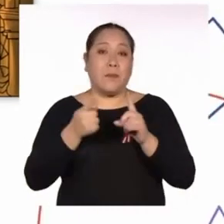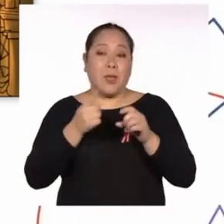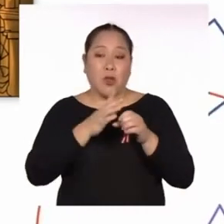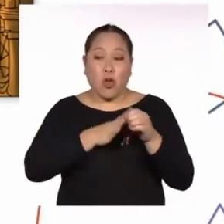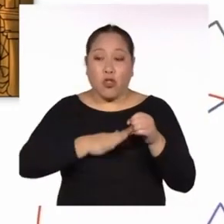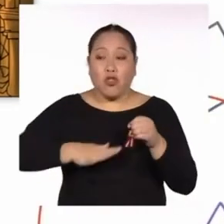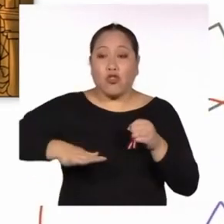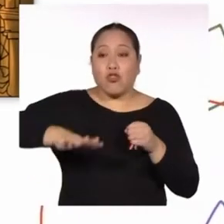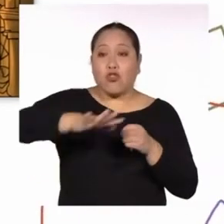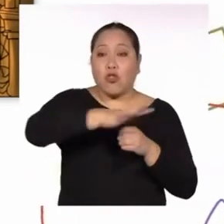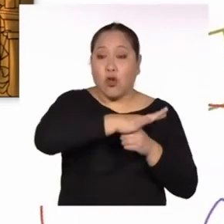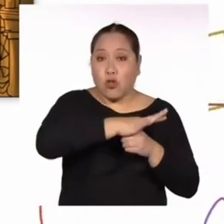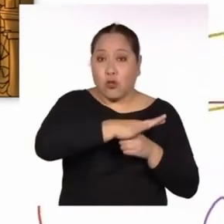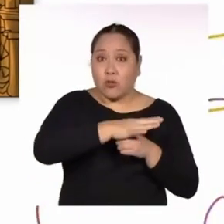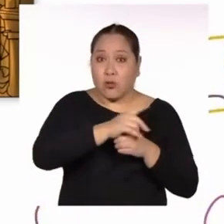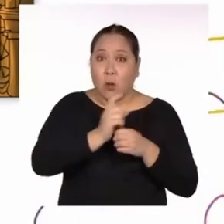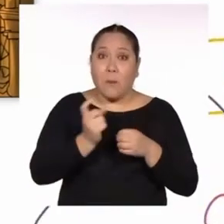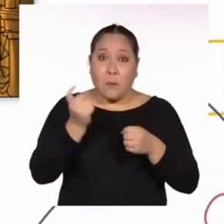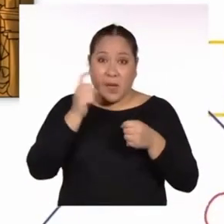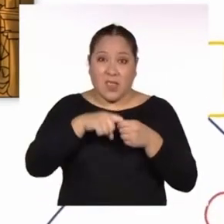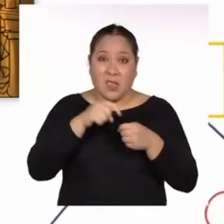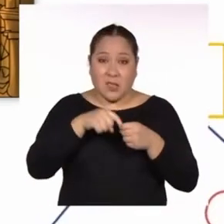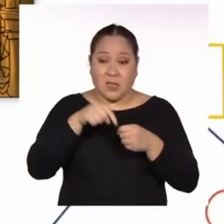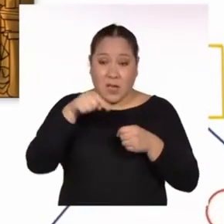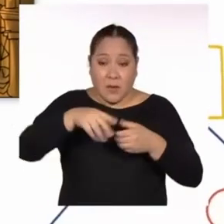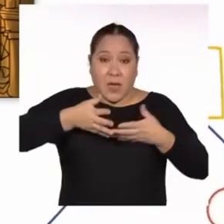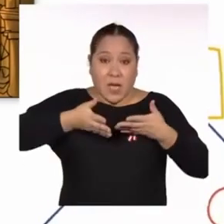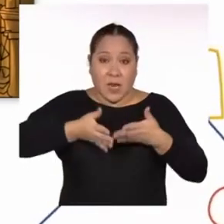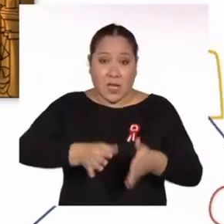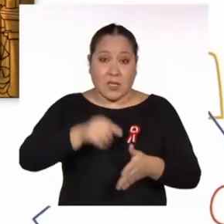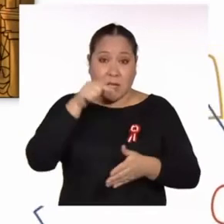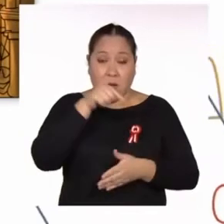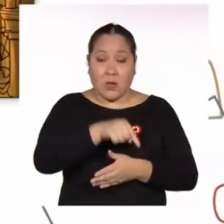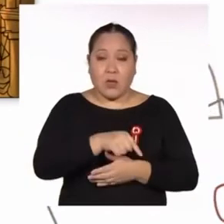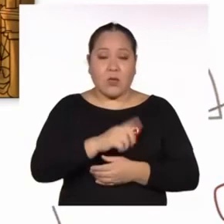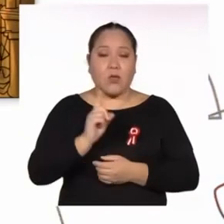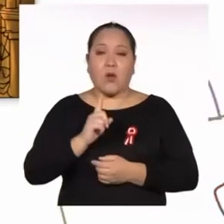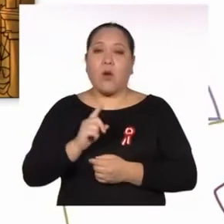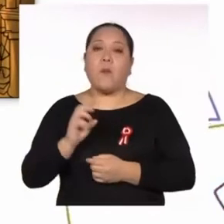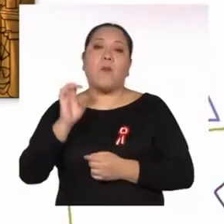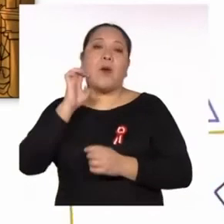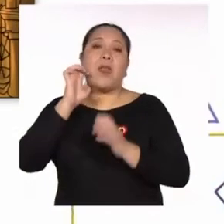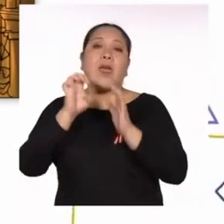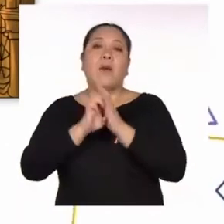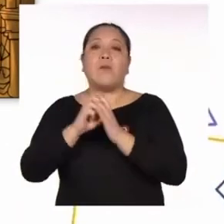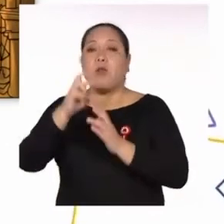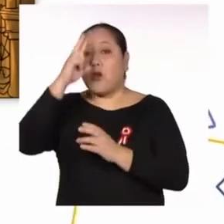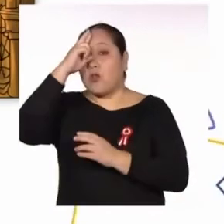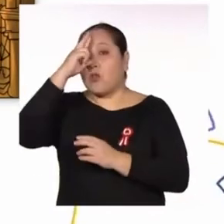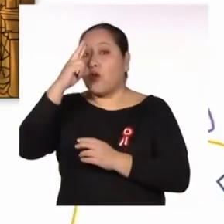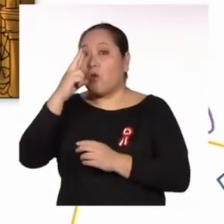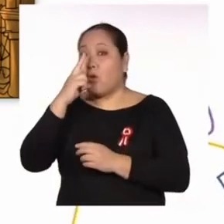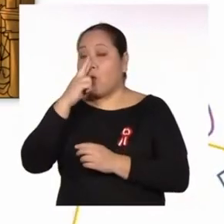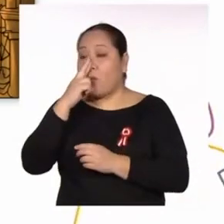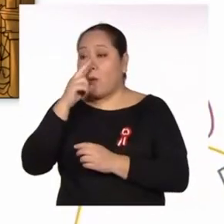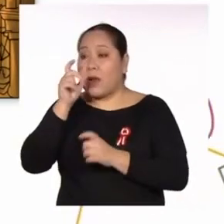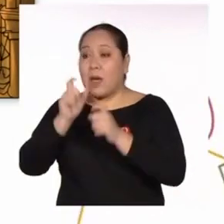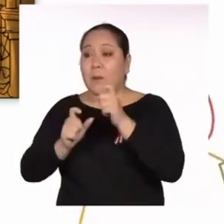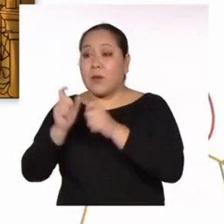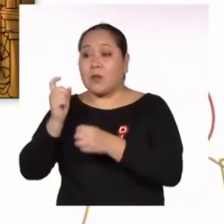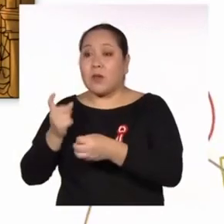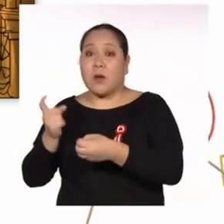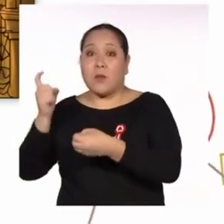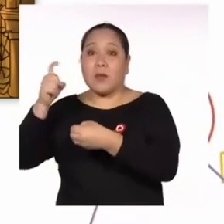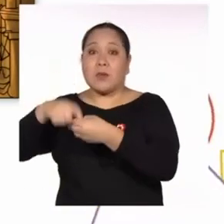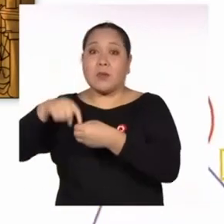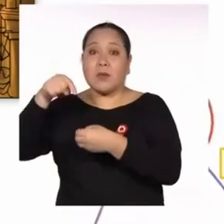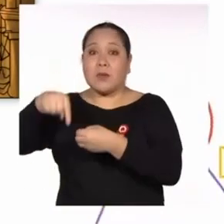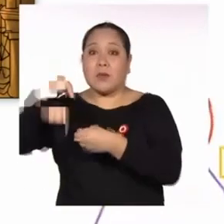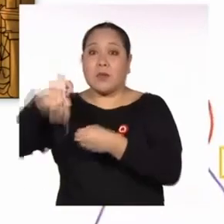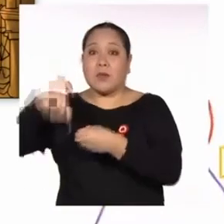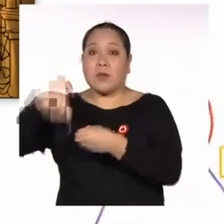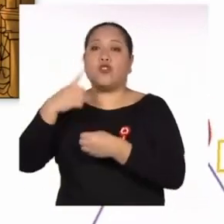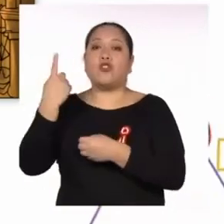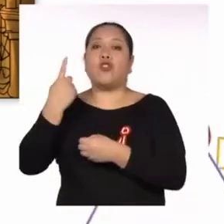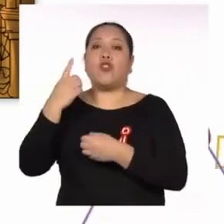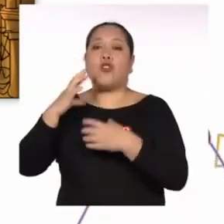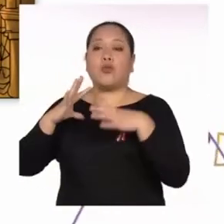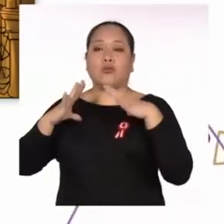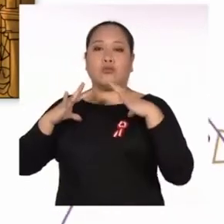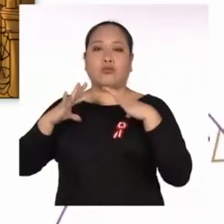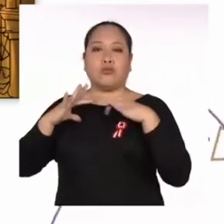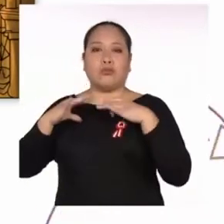eran ciudadanos en el caso de roma los ciudadanos eran los que pertenecían a la clase privilegiada